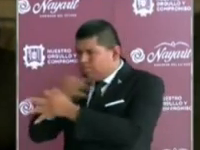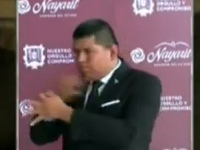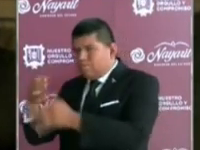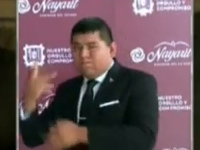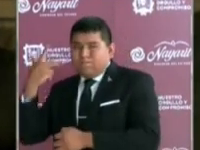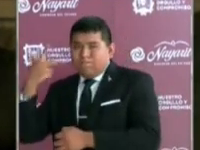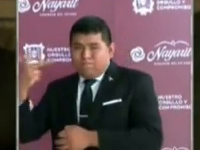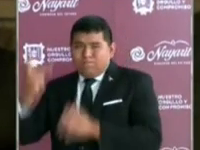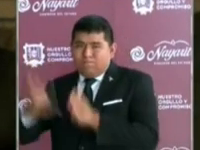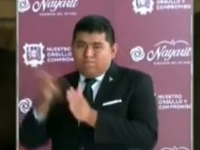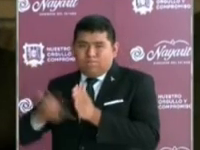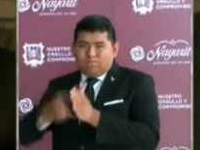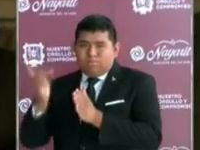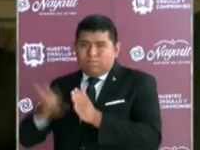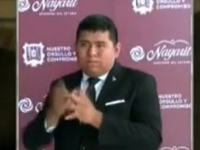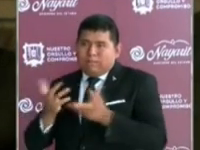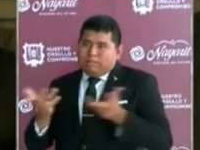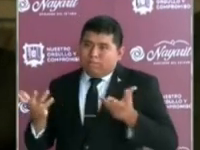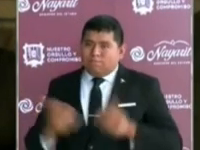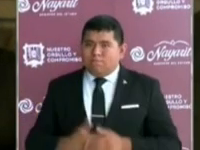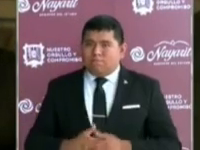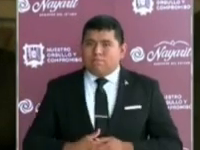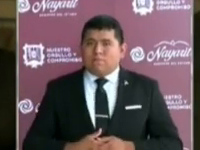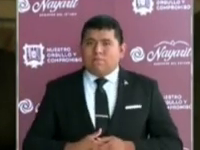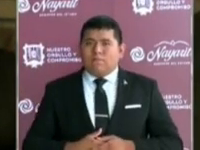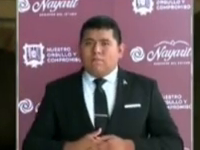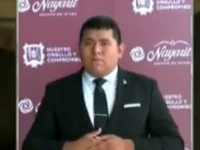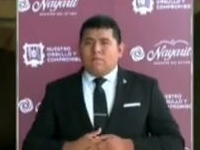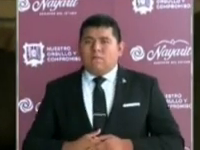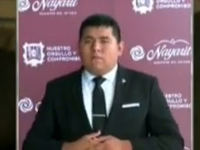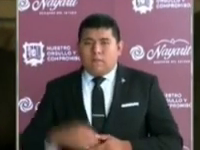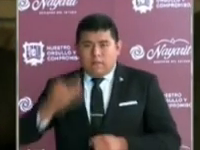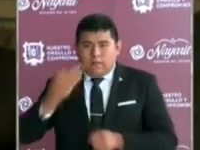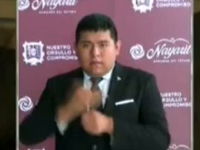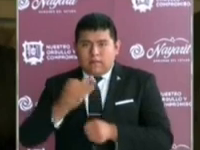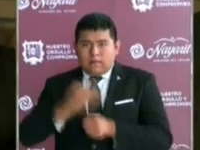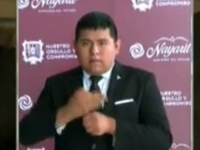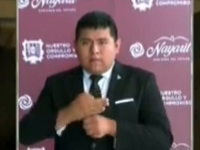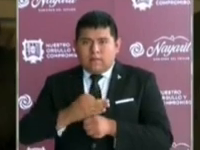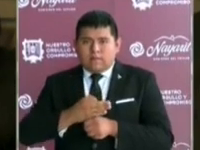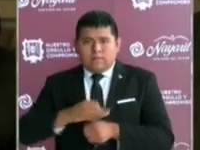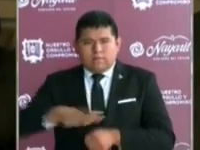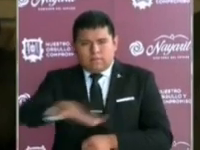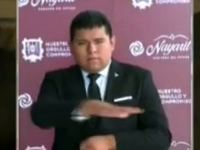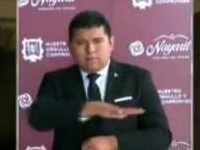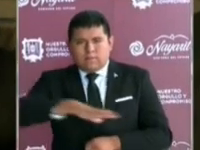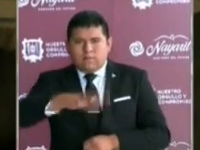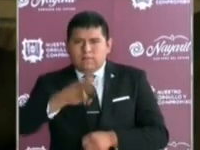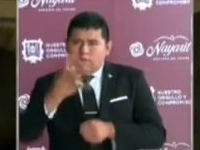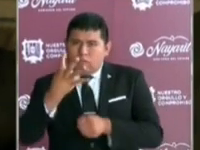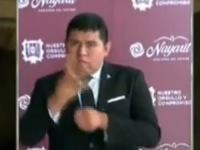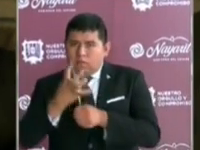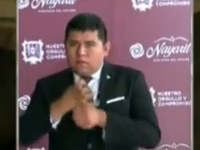8 para ser preciso, de las cuales esta en el estado era la cuarta,